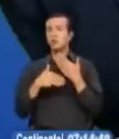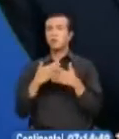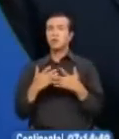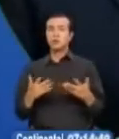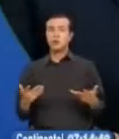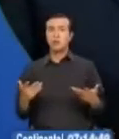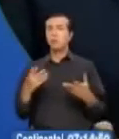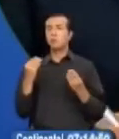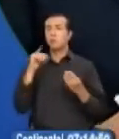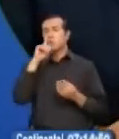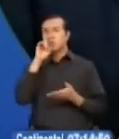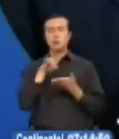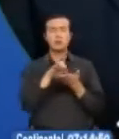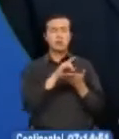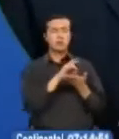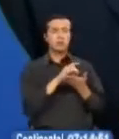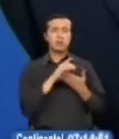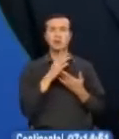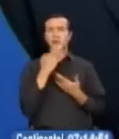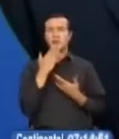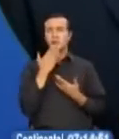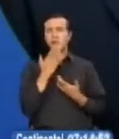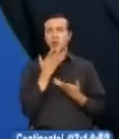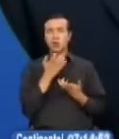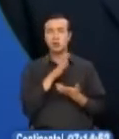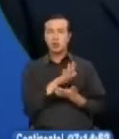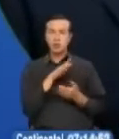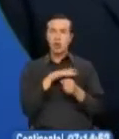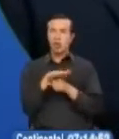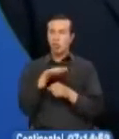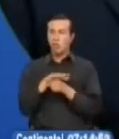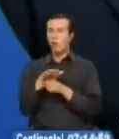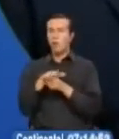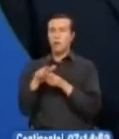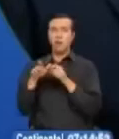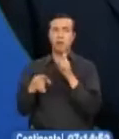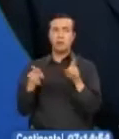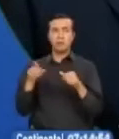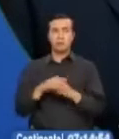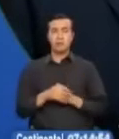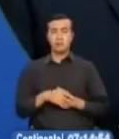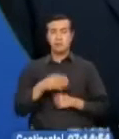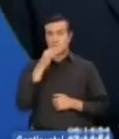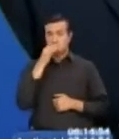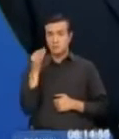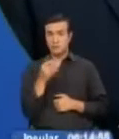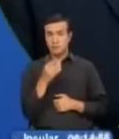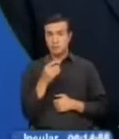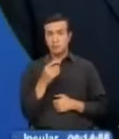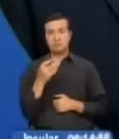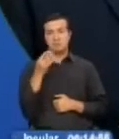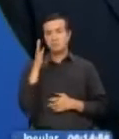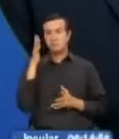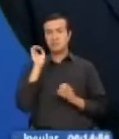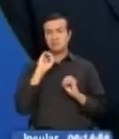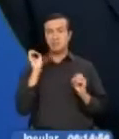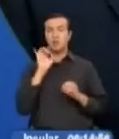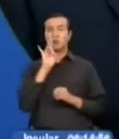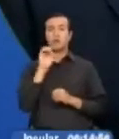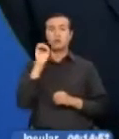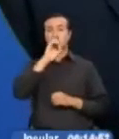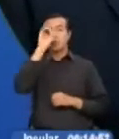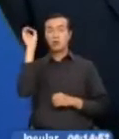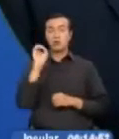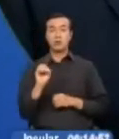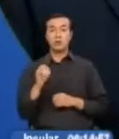despidos masivos pretendiendo generar dudas incertidumbre en la ciudadanía los resultados son completamente contradictorios 80